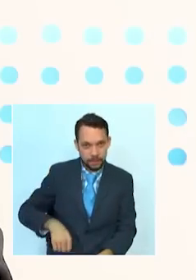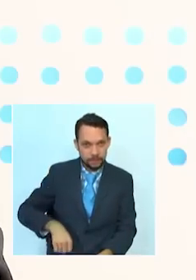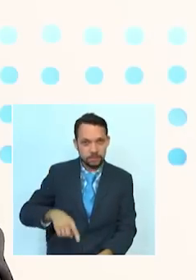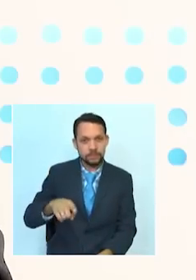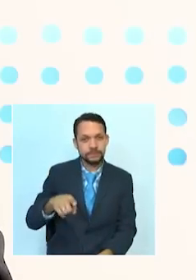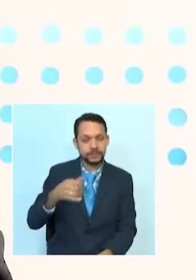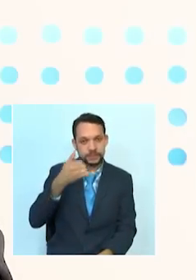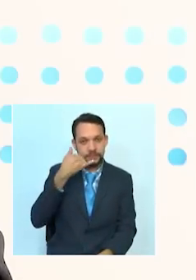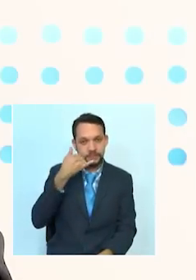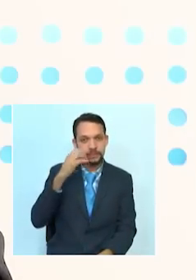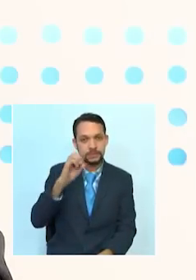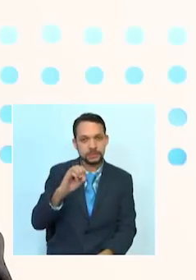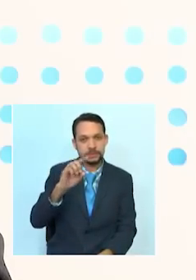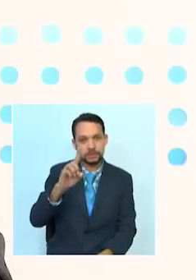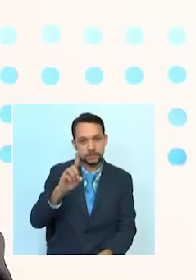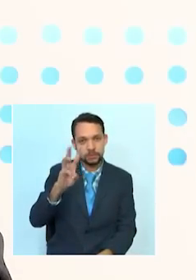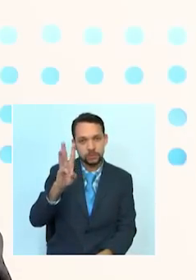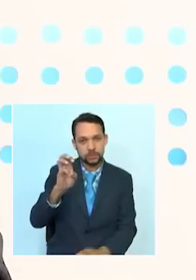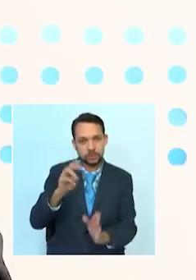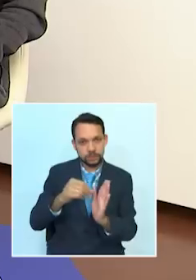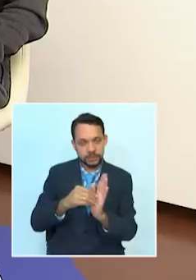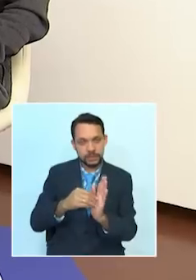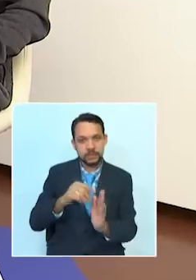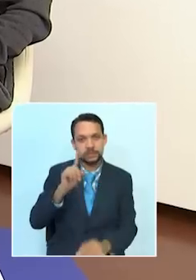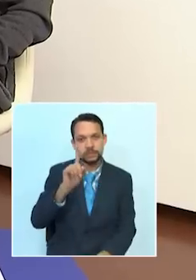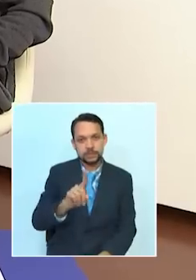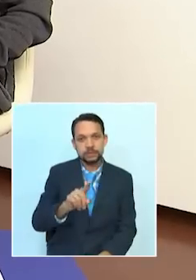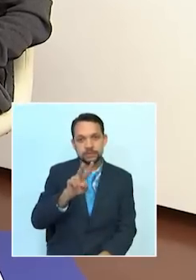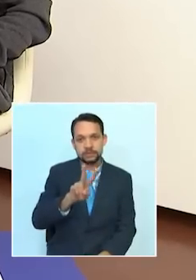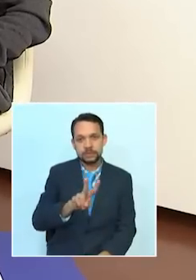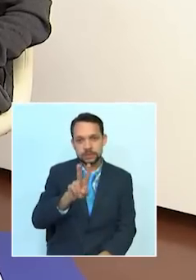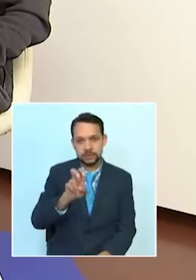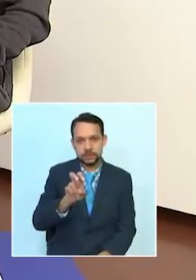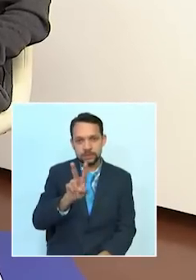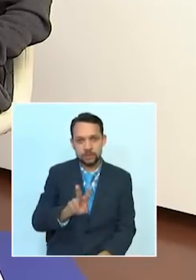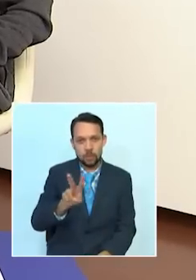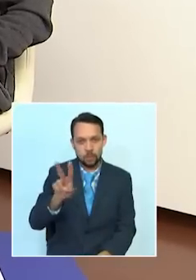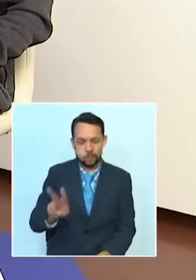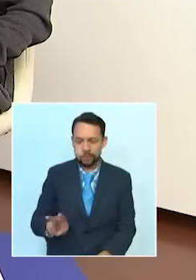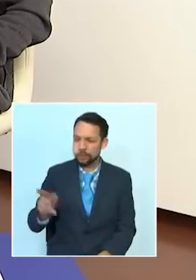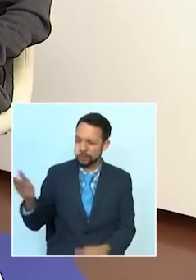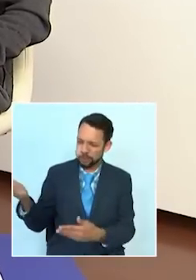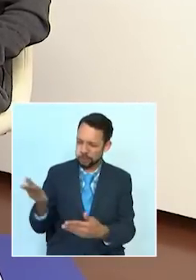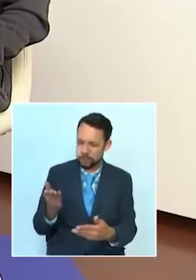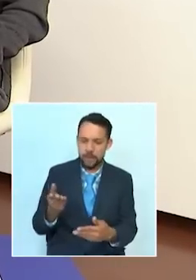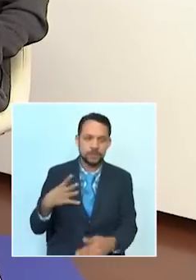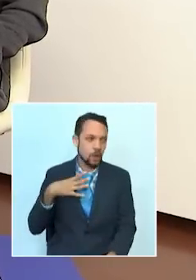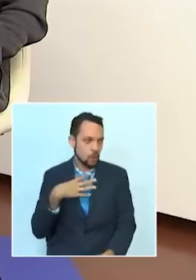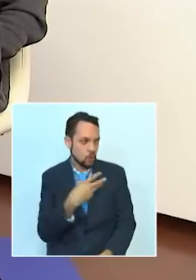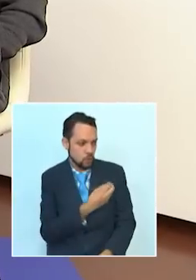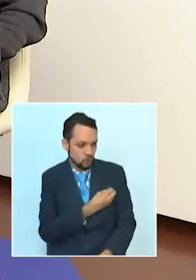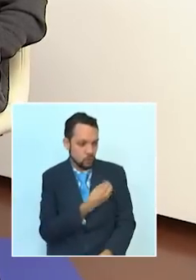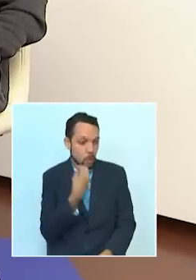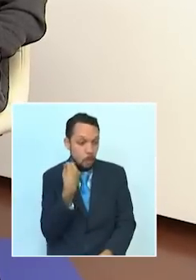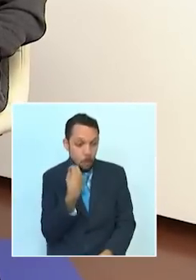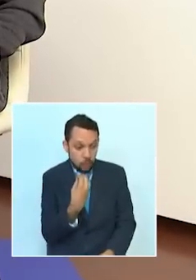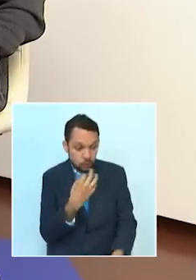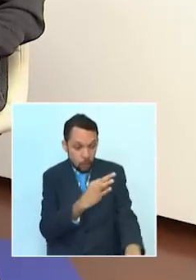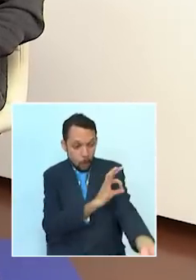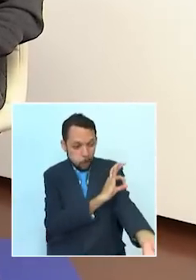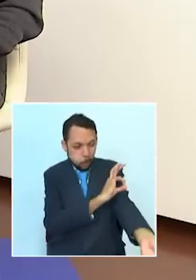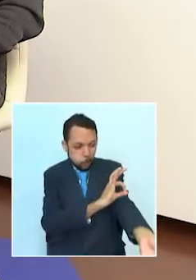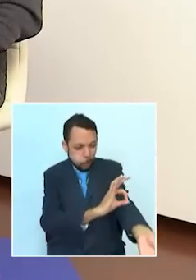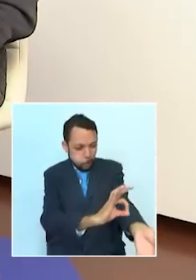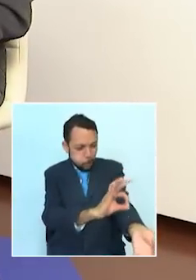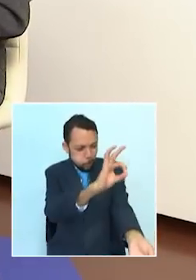018000 1227 222 cuando nosotros tenemos colesterol y triglicéridos tan elevados aquí es donde